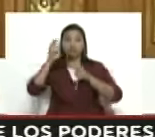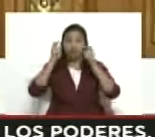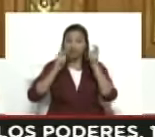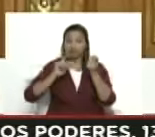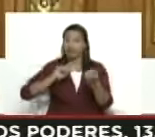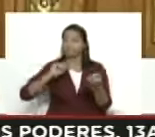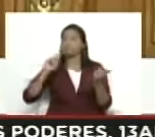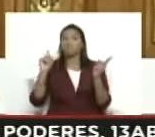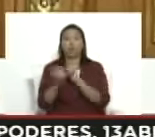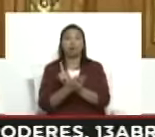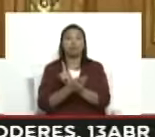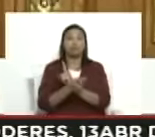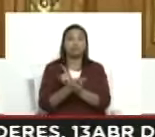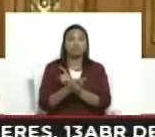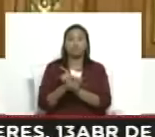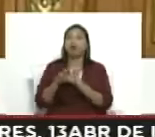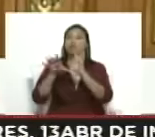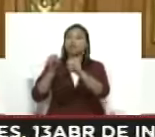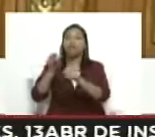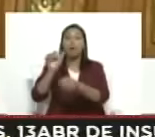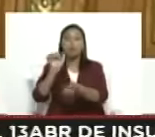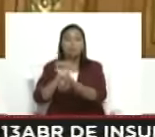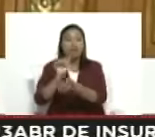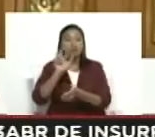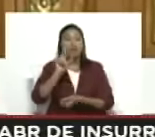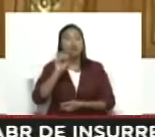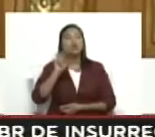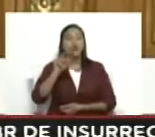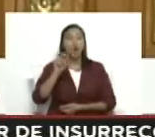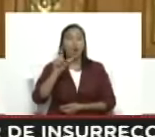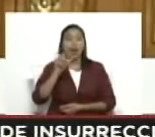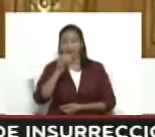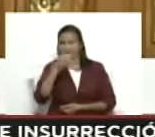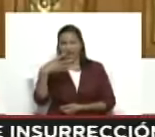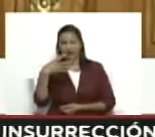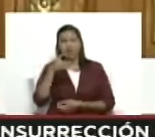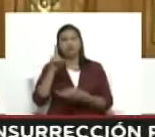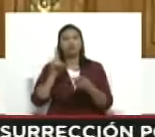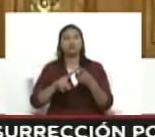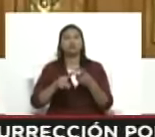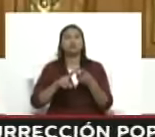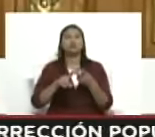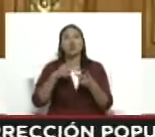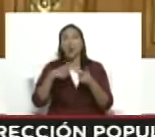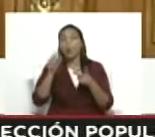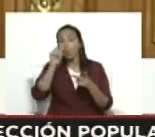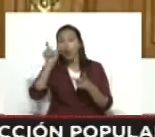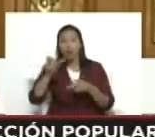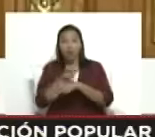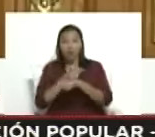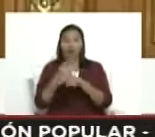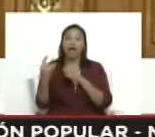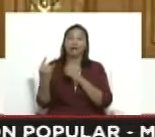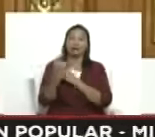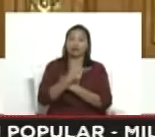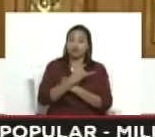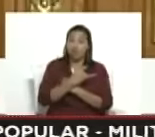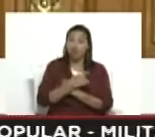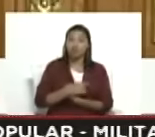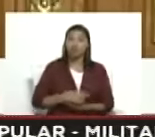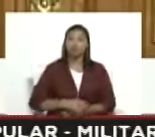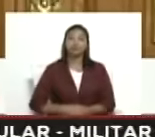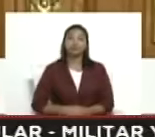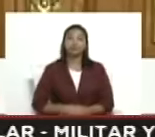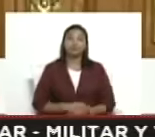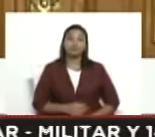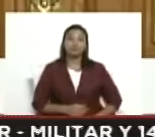Se querían meter preso a Ronald Blanco allá, yo hablé con Ronald, nos traicionó Rojas Suárez. Rojas Suárez habla conmigo, claro,